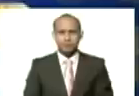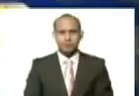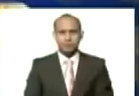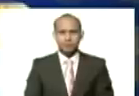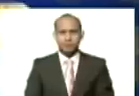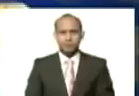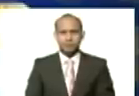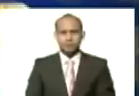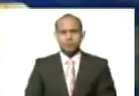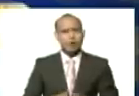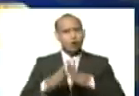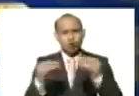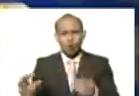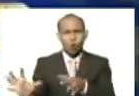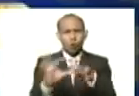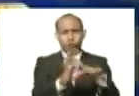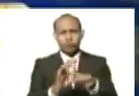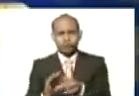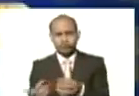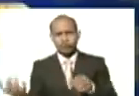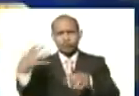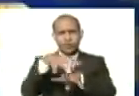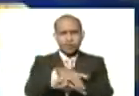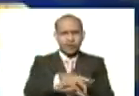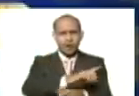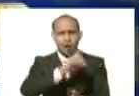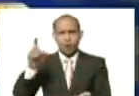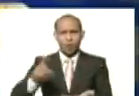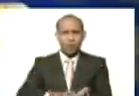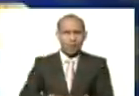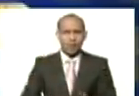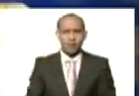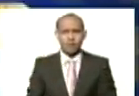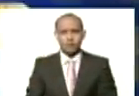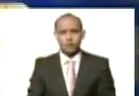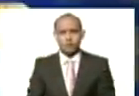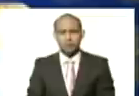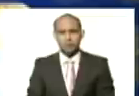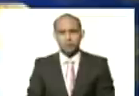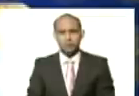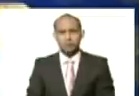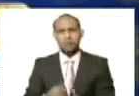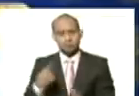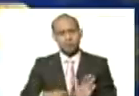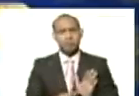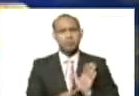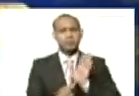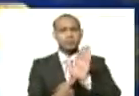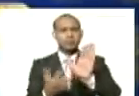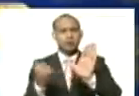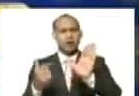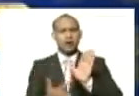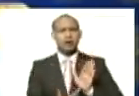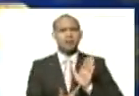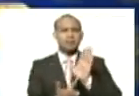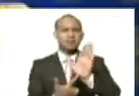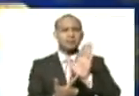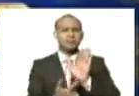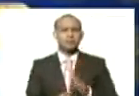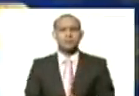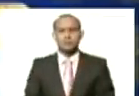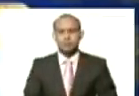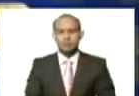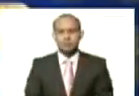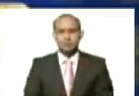De manera combinada, conjunta, integral. Y se ha demostrado. Así debemos mantenernos.